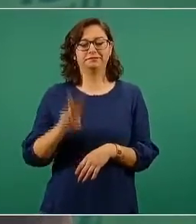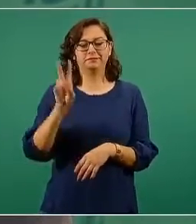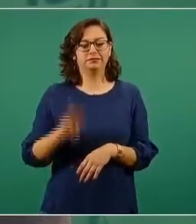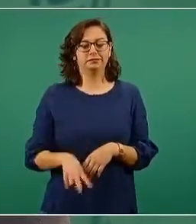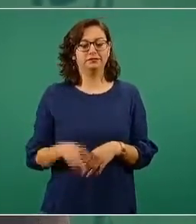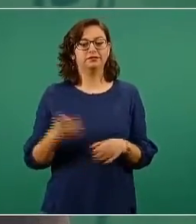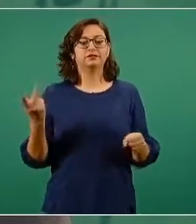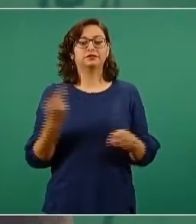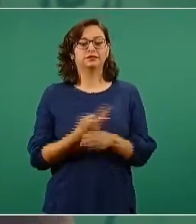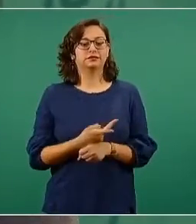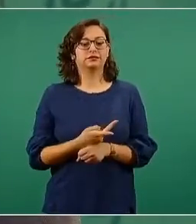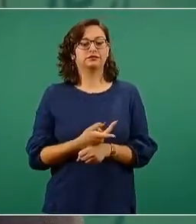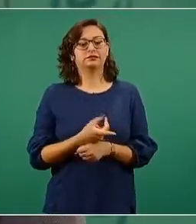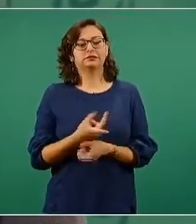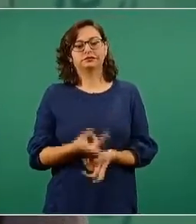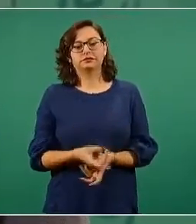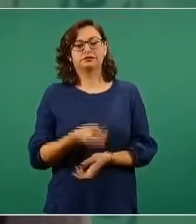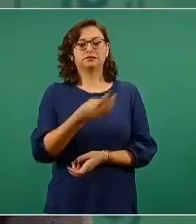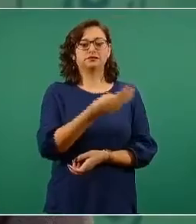a